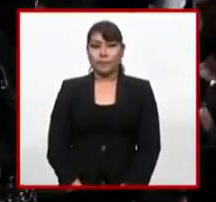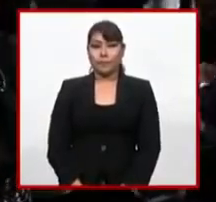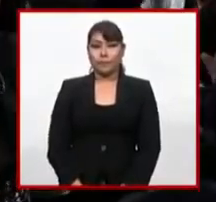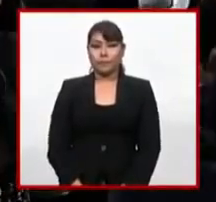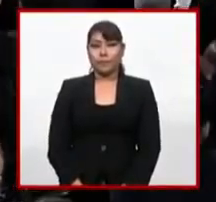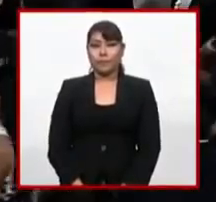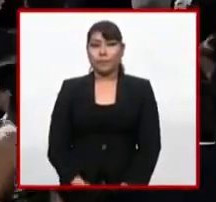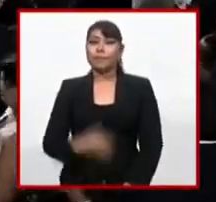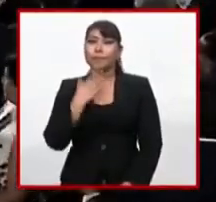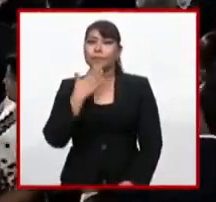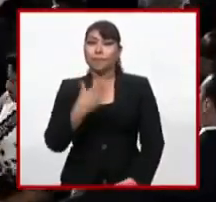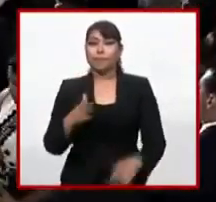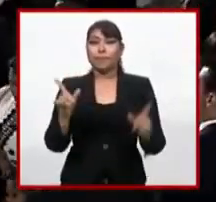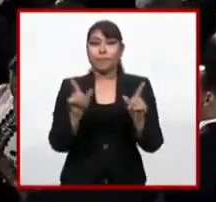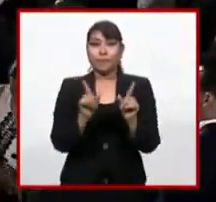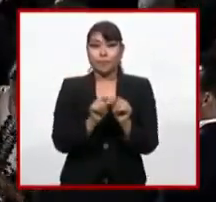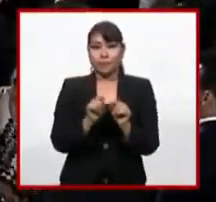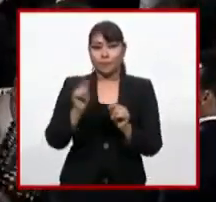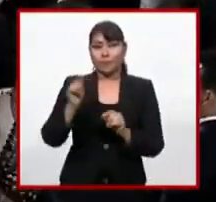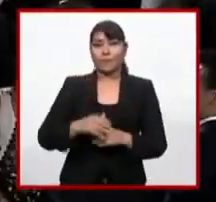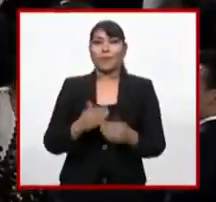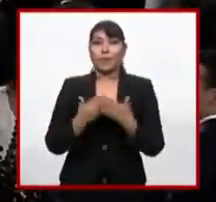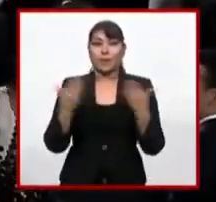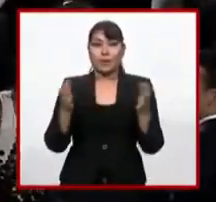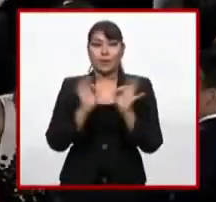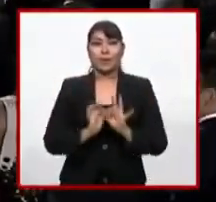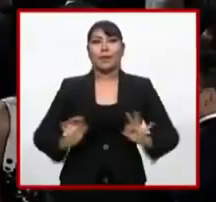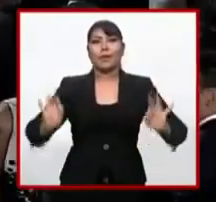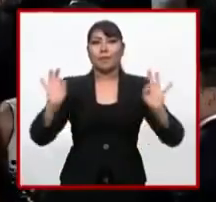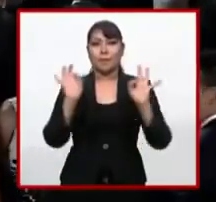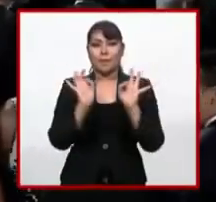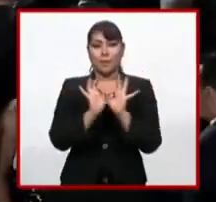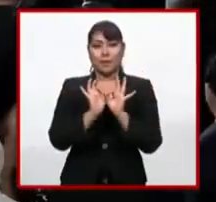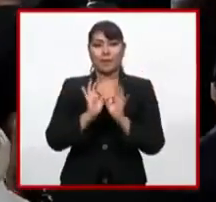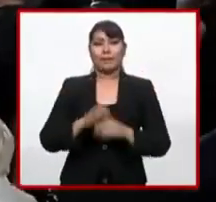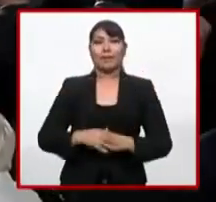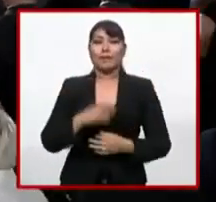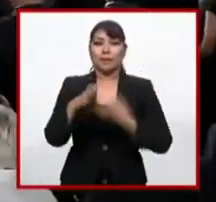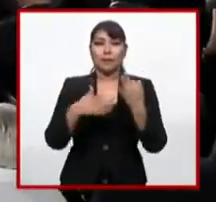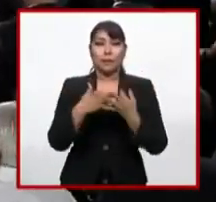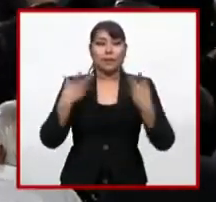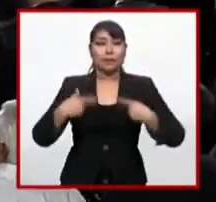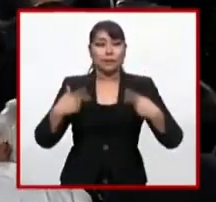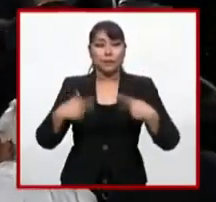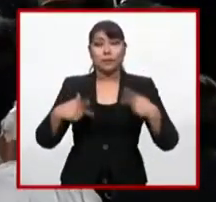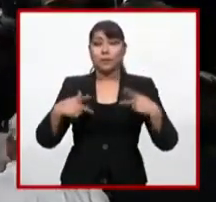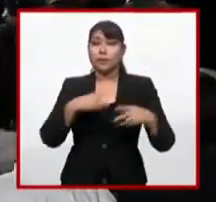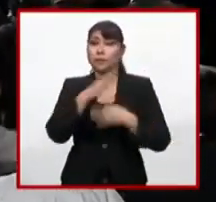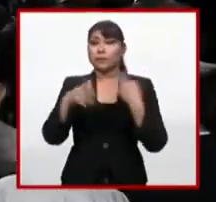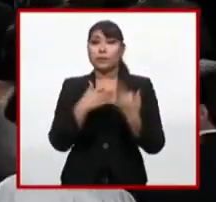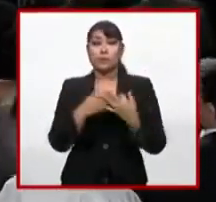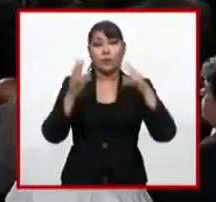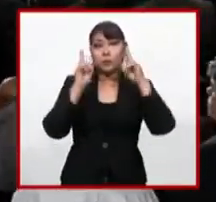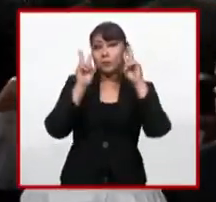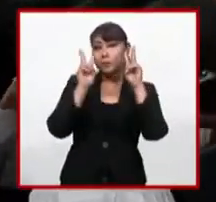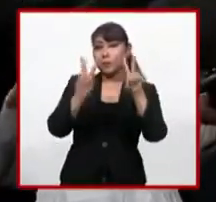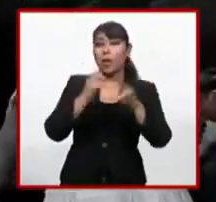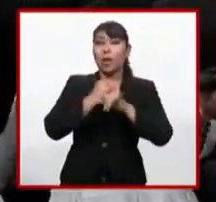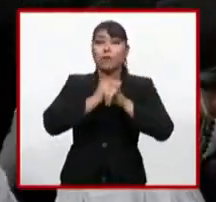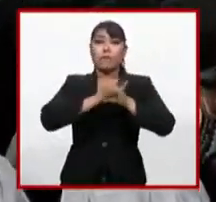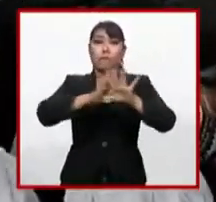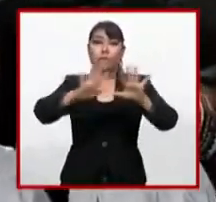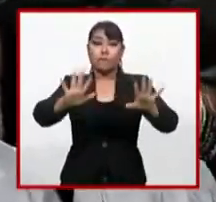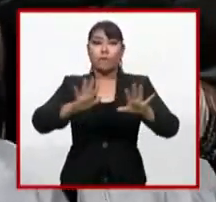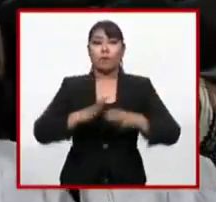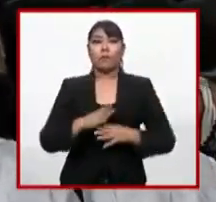De esta manera damos por concluido este significativo evento, en el cual todos los presentes y la sociedad oaxaqueña en general ha sido informada